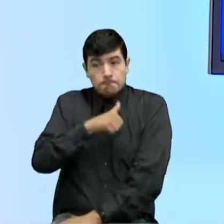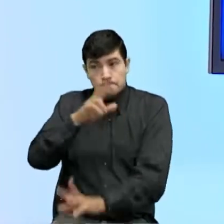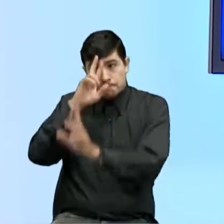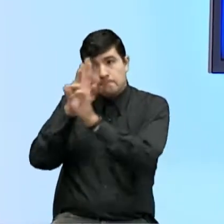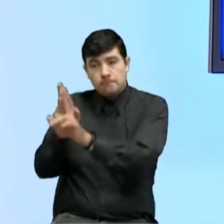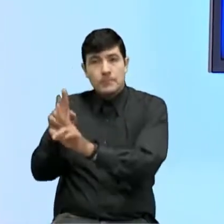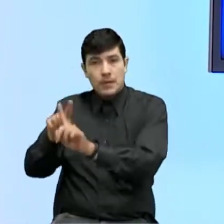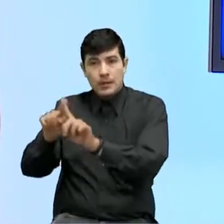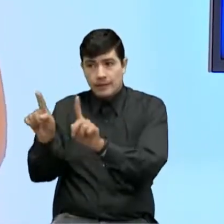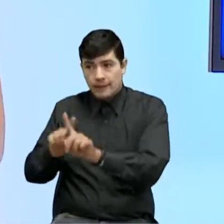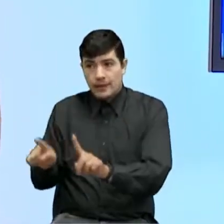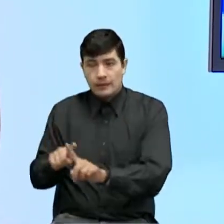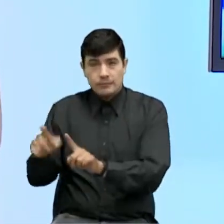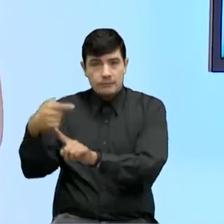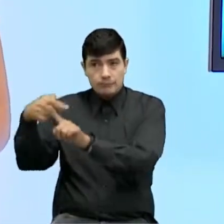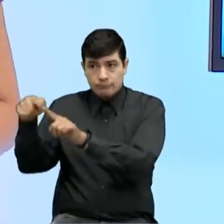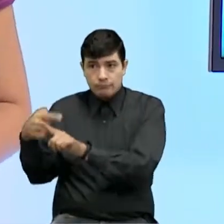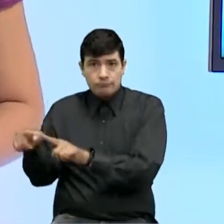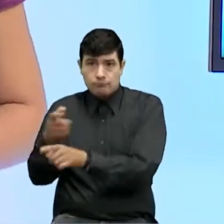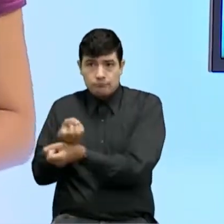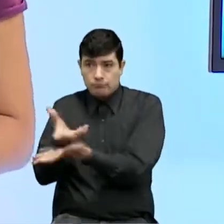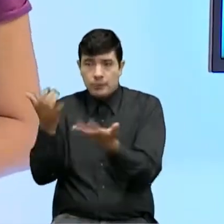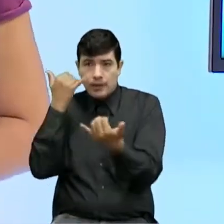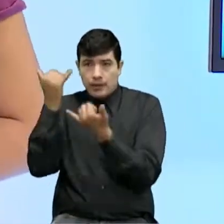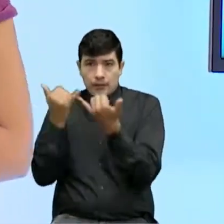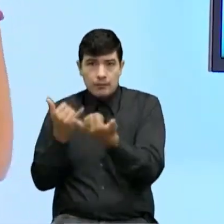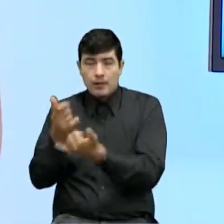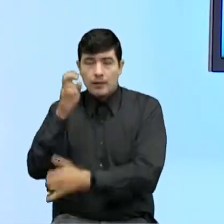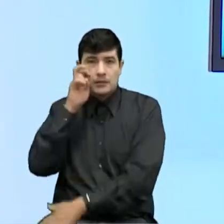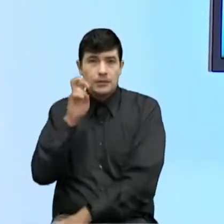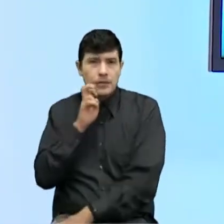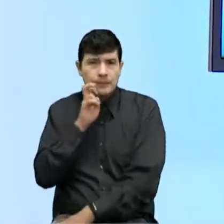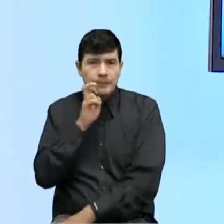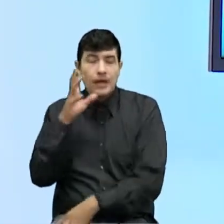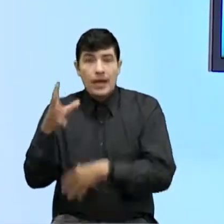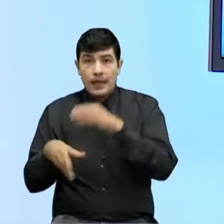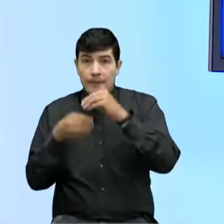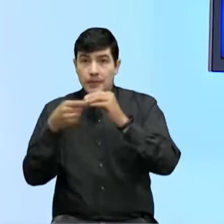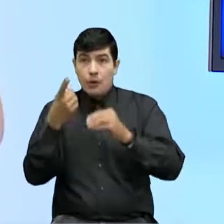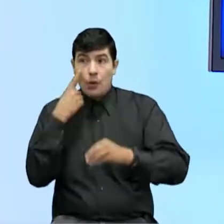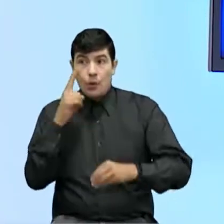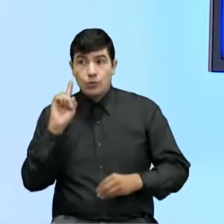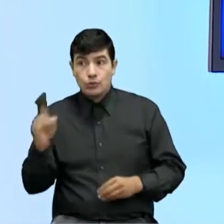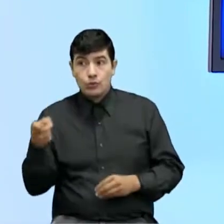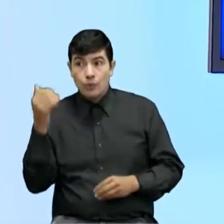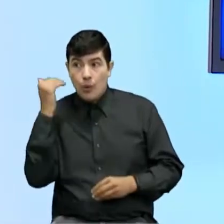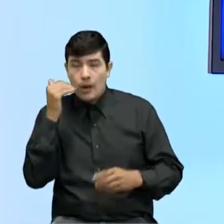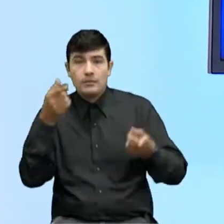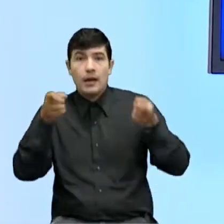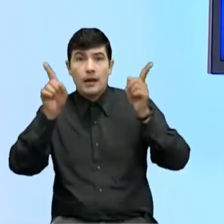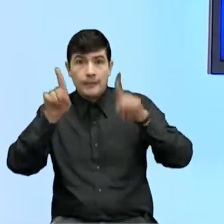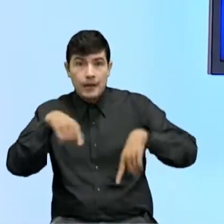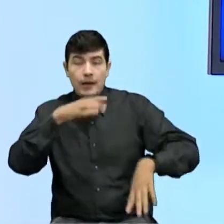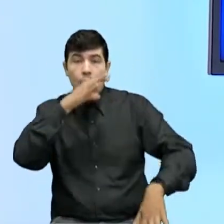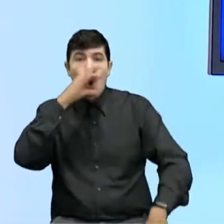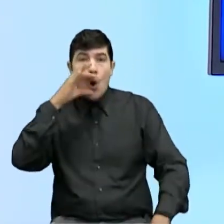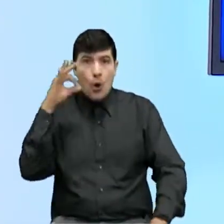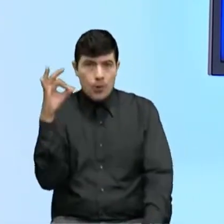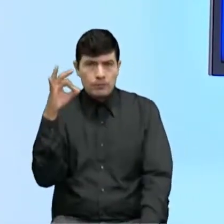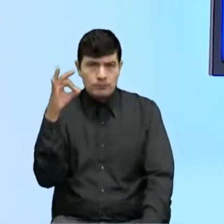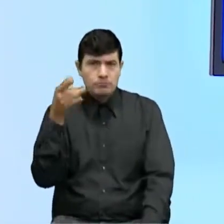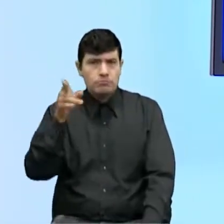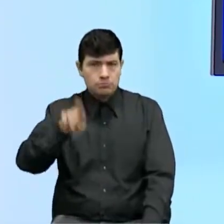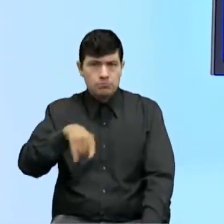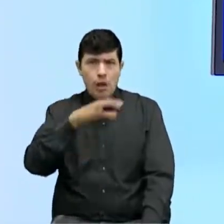determinarlo de esa forma. Correcto. También, bueno, ojo, cabe resaltar que no solamente pasa con las mujeres, ¿no? También pasa con los hombres. Correcto. Porque cuando